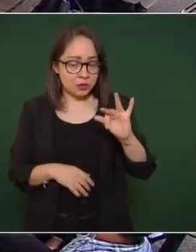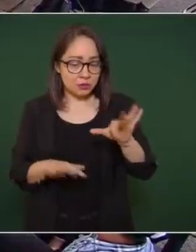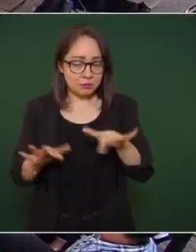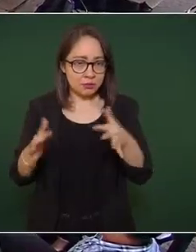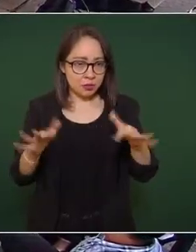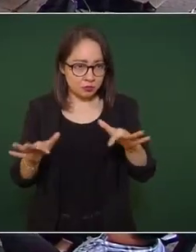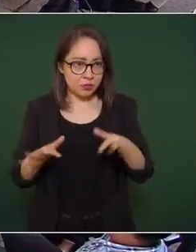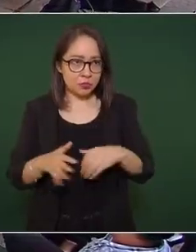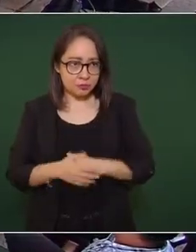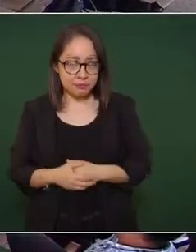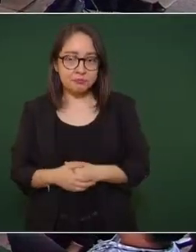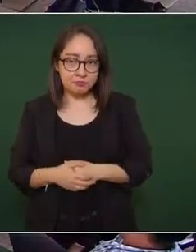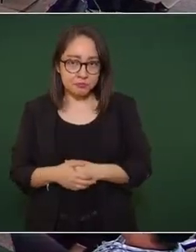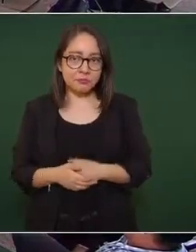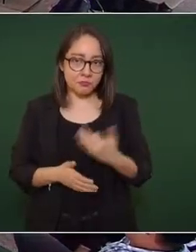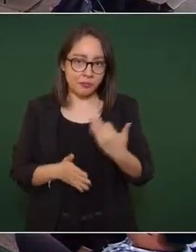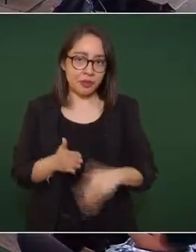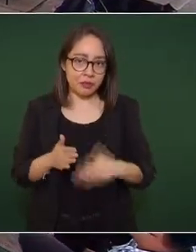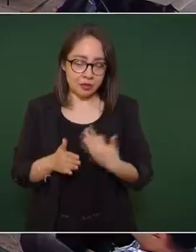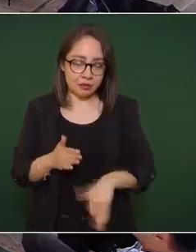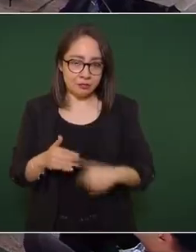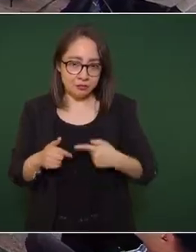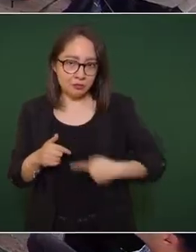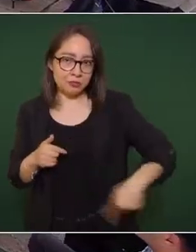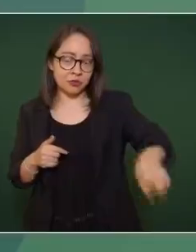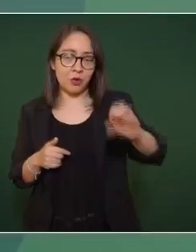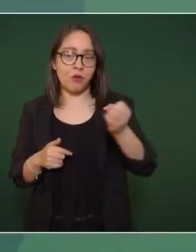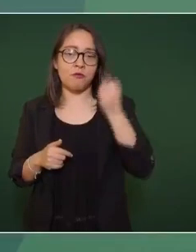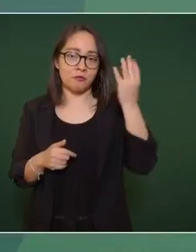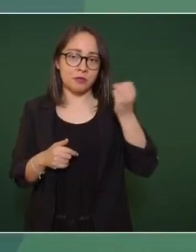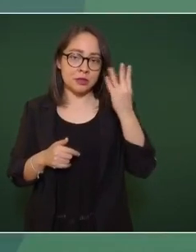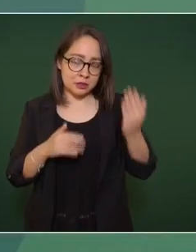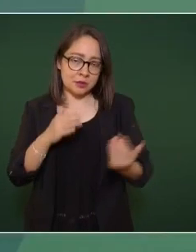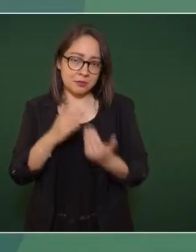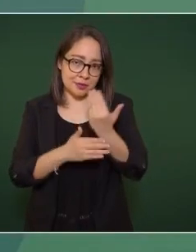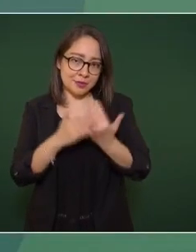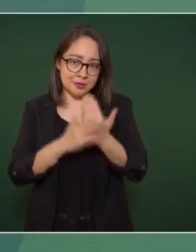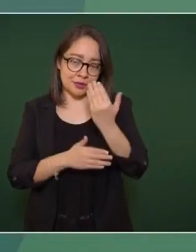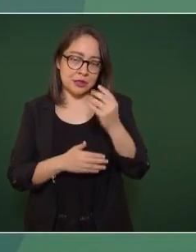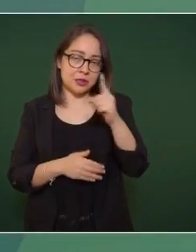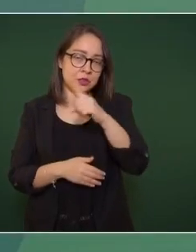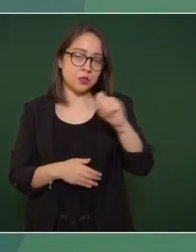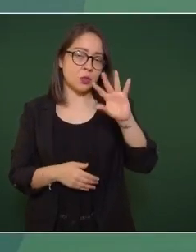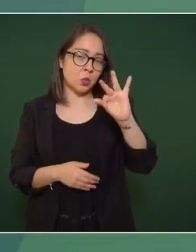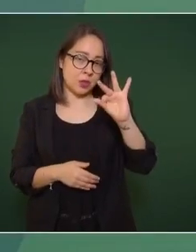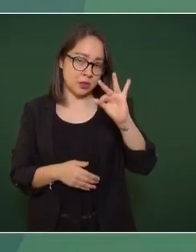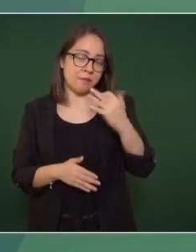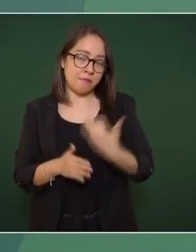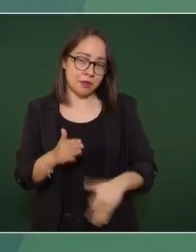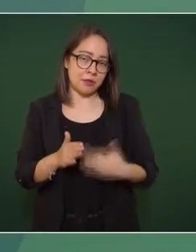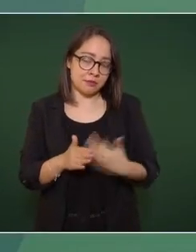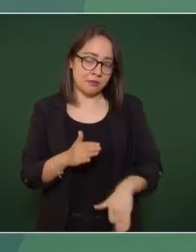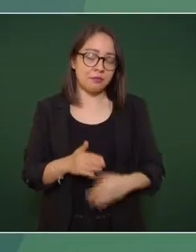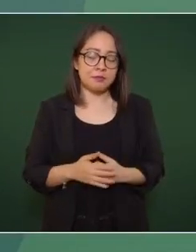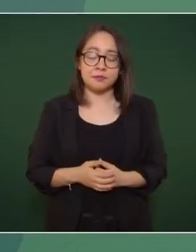aproximadamente. Quedan. Quedan 140 conferencias aproximadamente. 140.